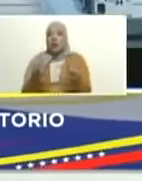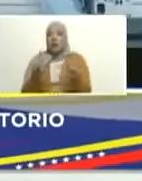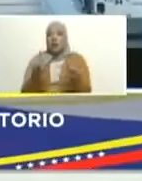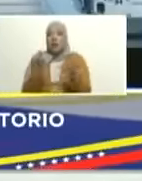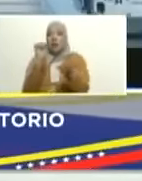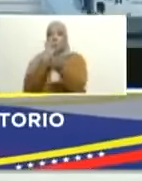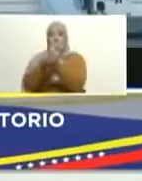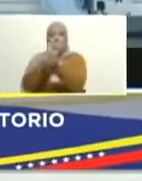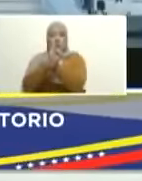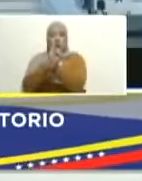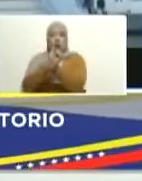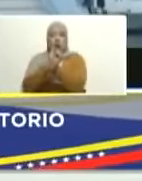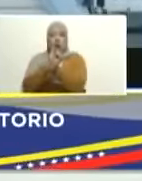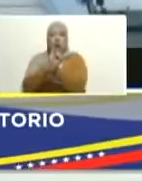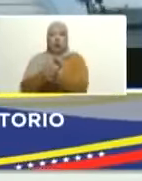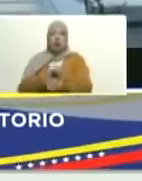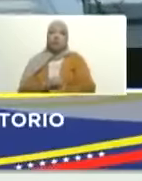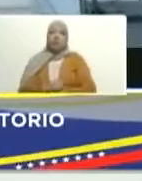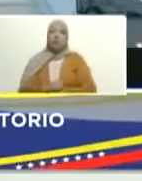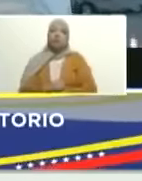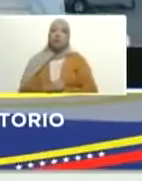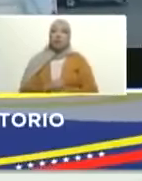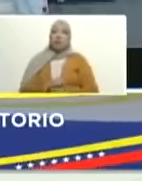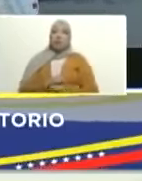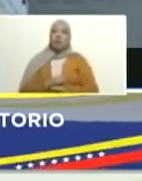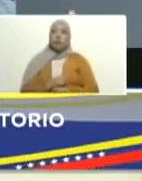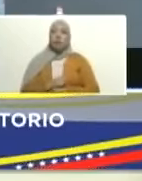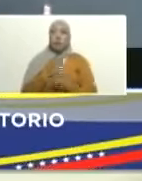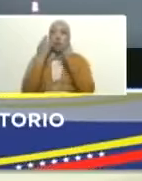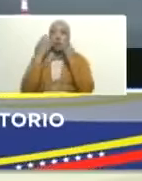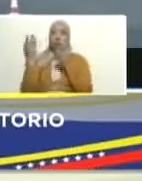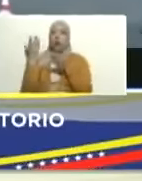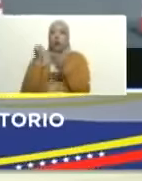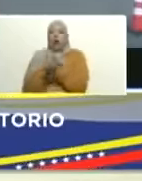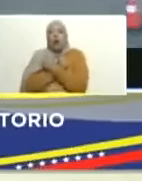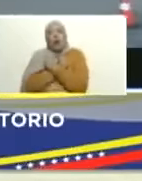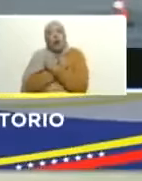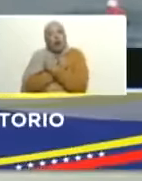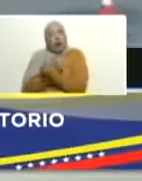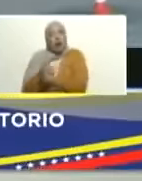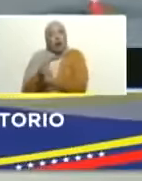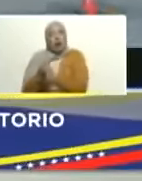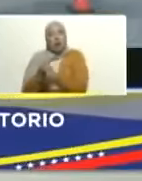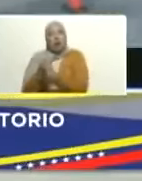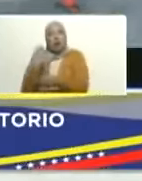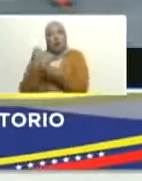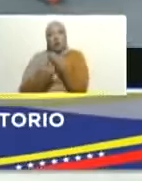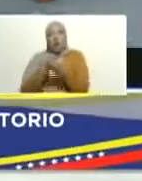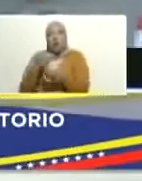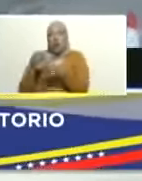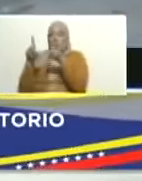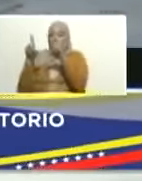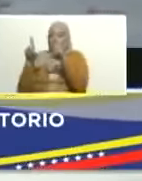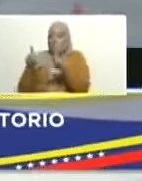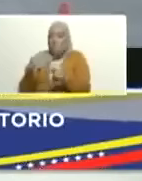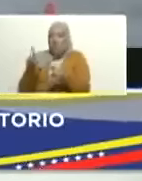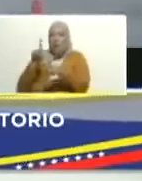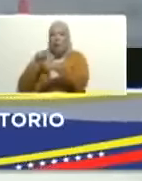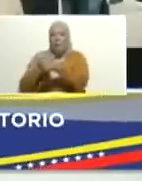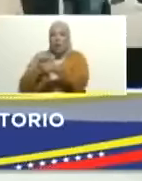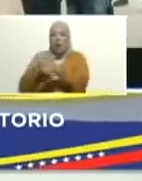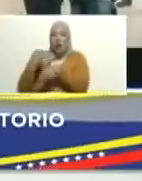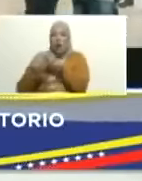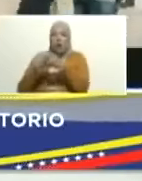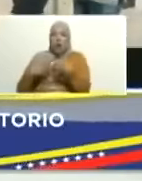para migrantes. Aquí los hemos recibido con cariño. Se les están haciendo los chequeos médicos para ver cómo